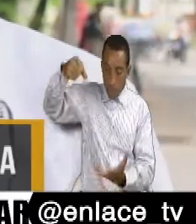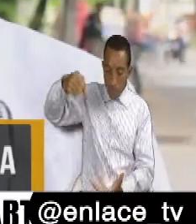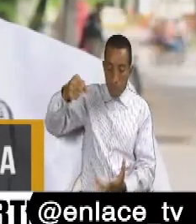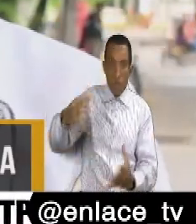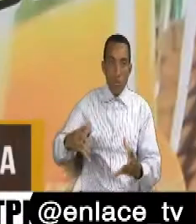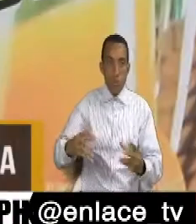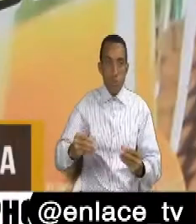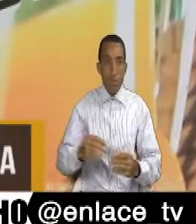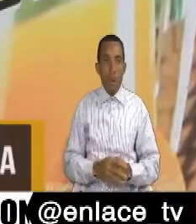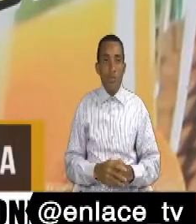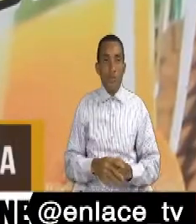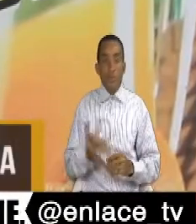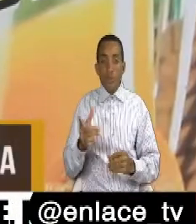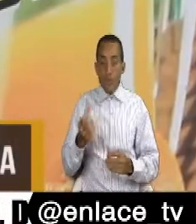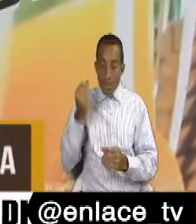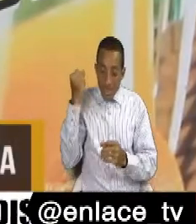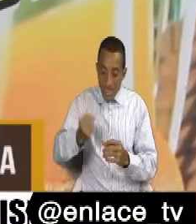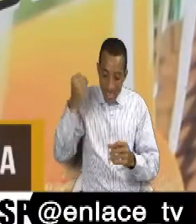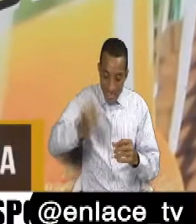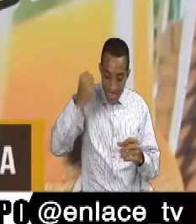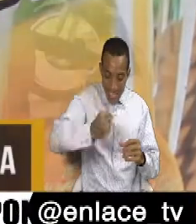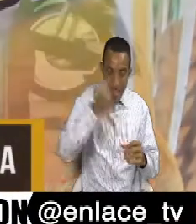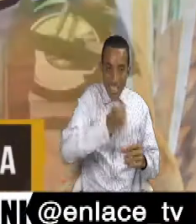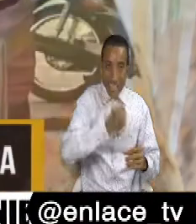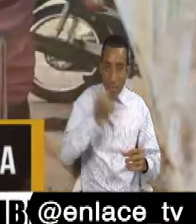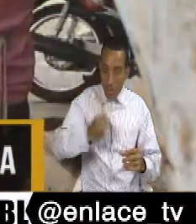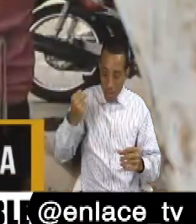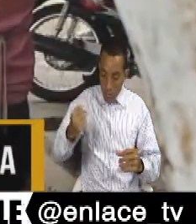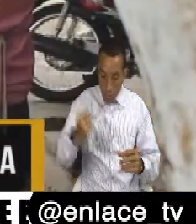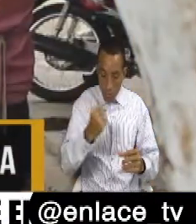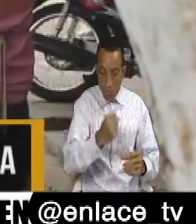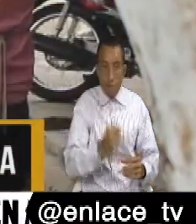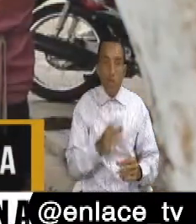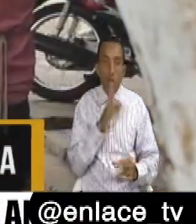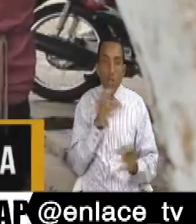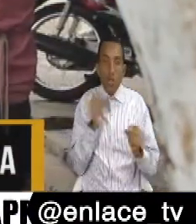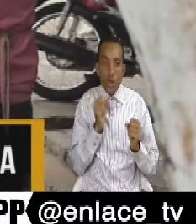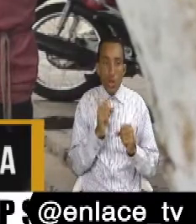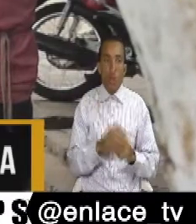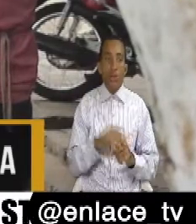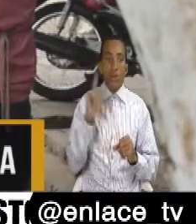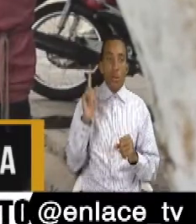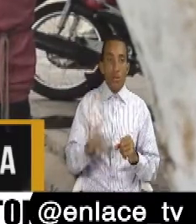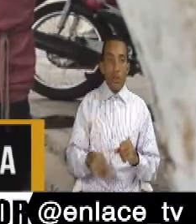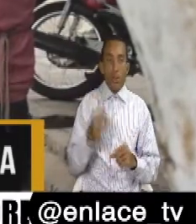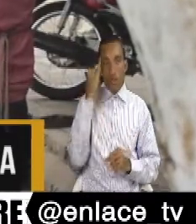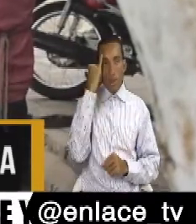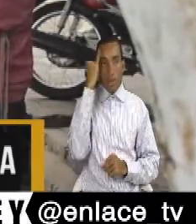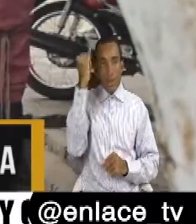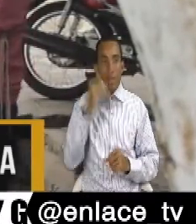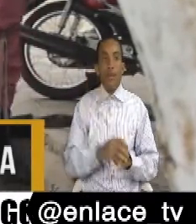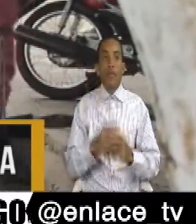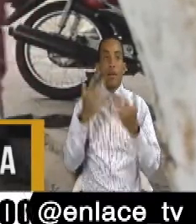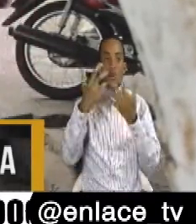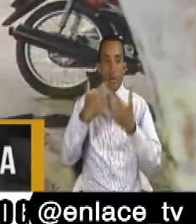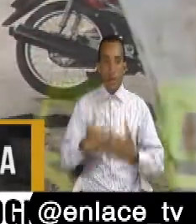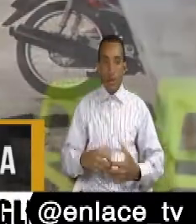hielo filtrado. El Quimparra no solo le dio proyección a su nombre, sino también a su idea de crear empresa y